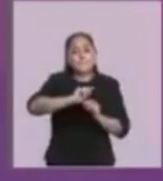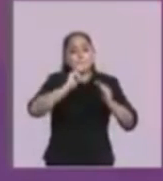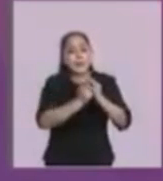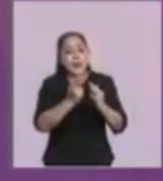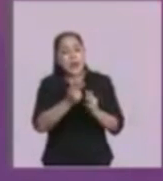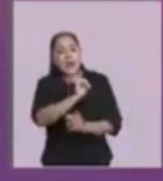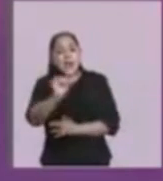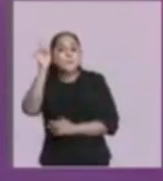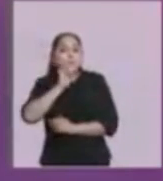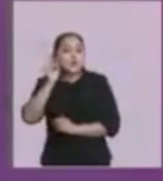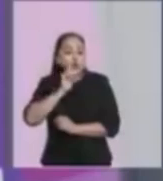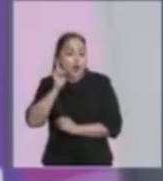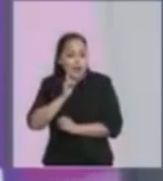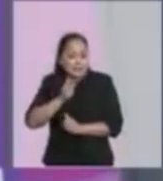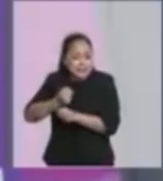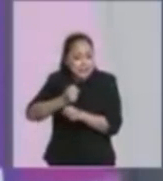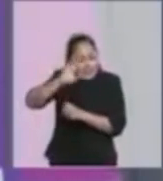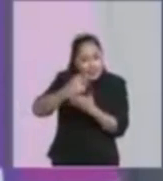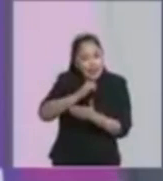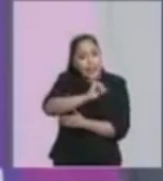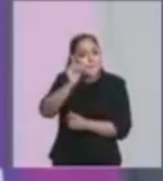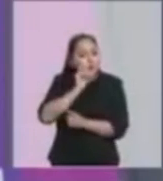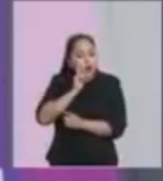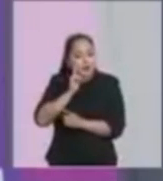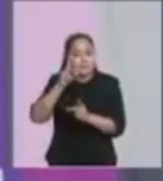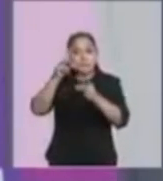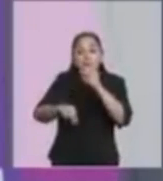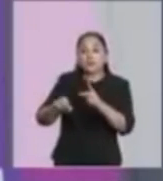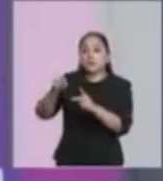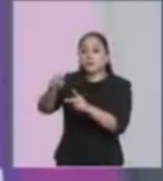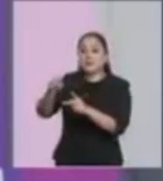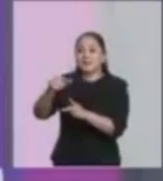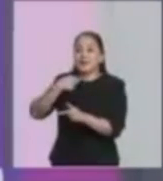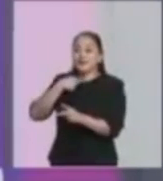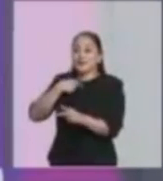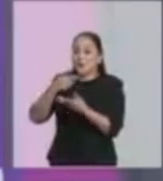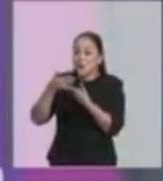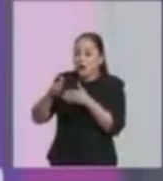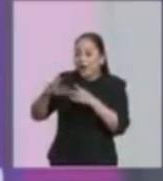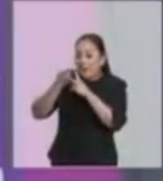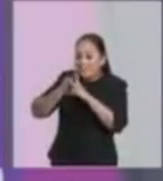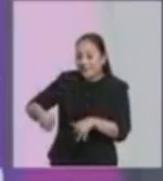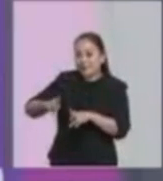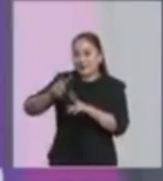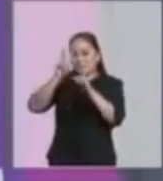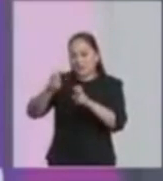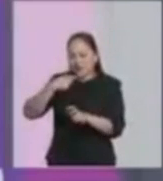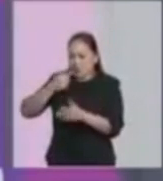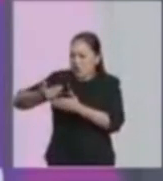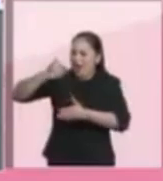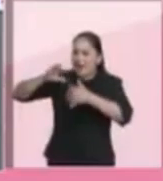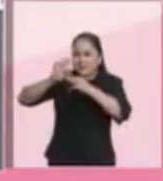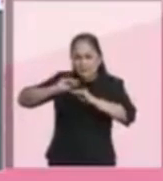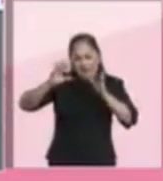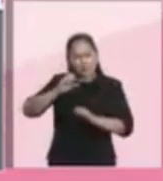déjeme preguntarle sobre la revocación de mandato para poder concluir con este tema, si es tan amable. Ah, bueno, es que lo que pasa es que yo fui el que abrí el tema, dije con toda claridad que yo